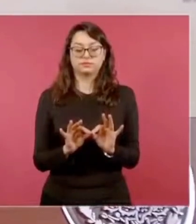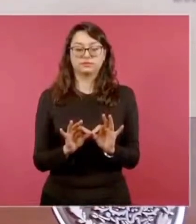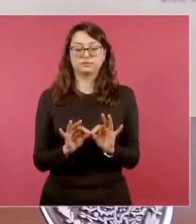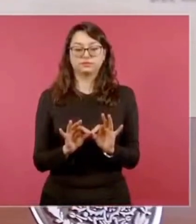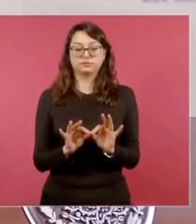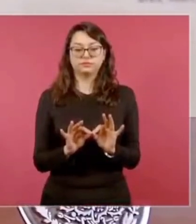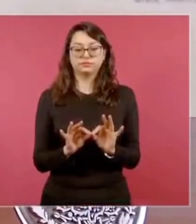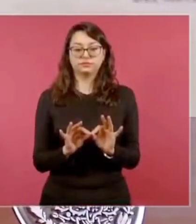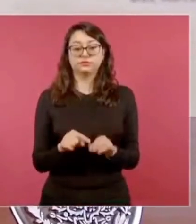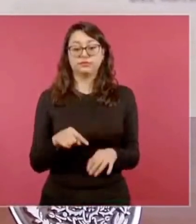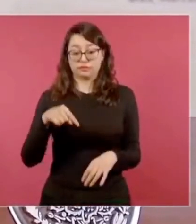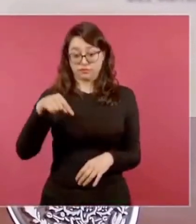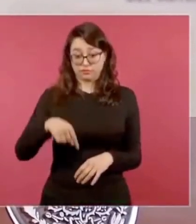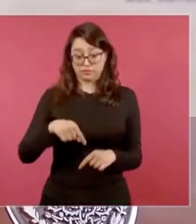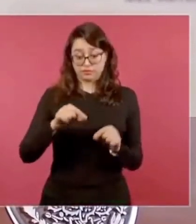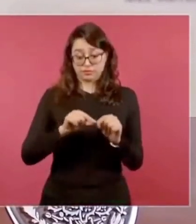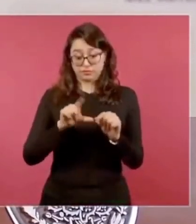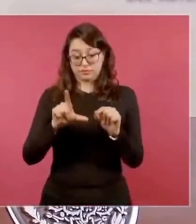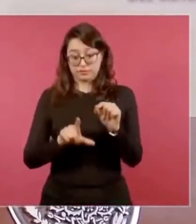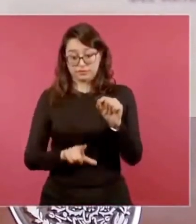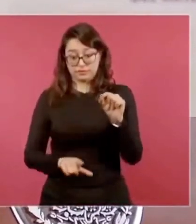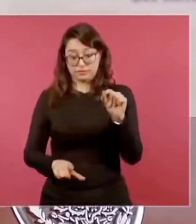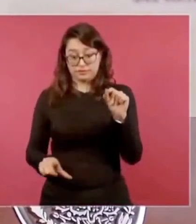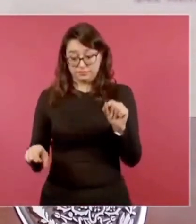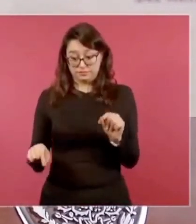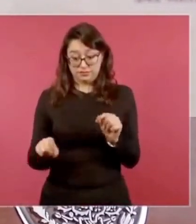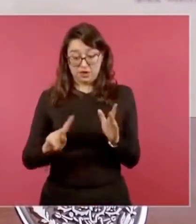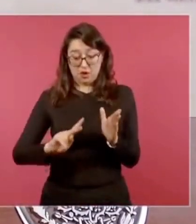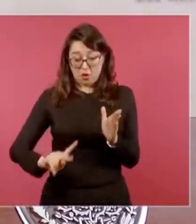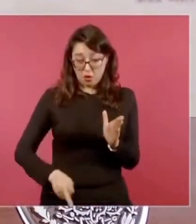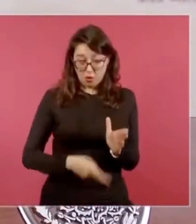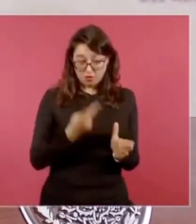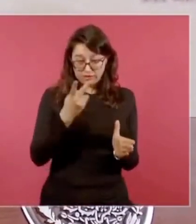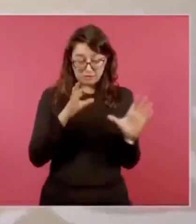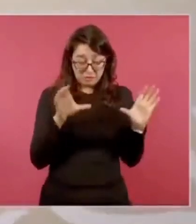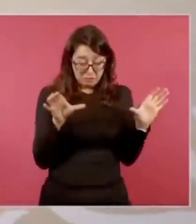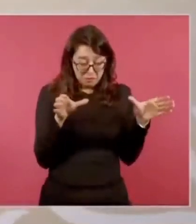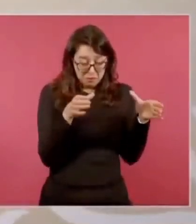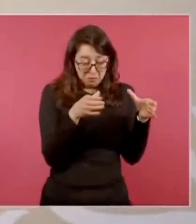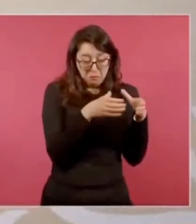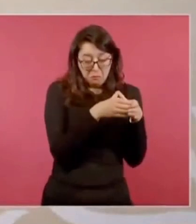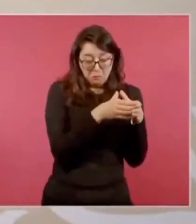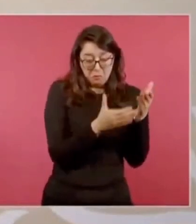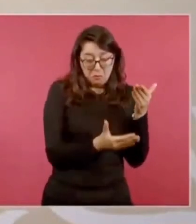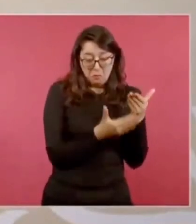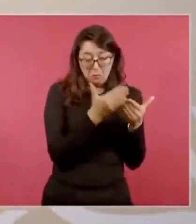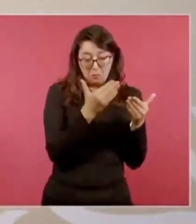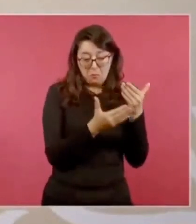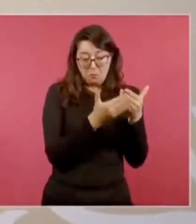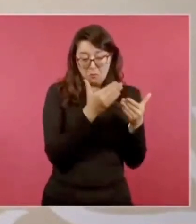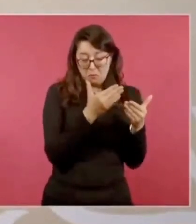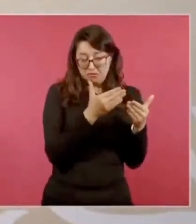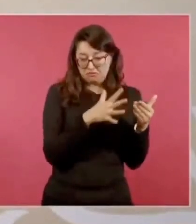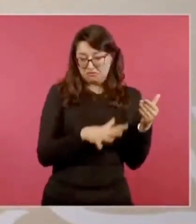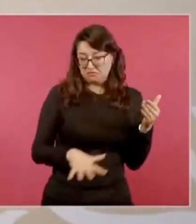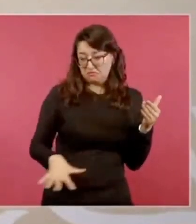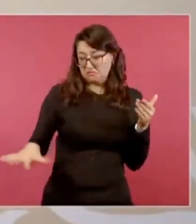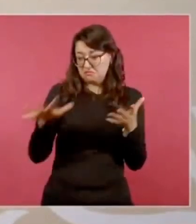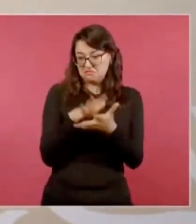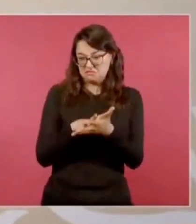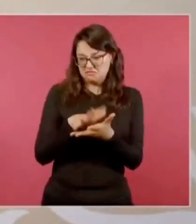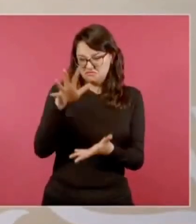jamás, que en México se imponga una minoría a costa de la